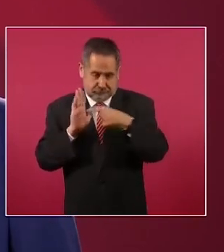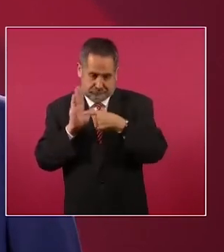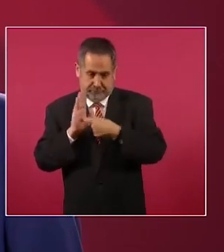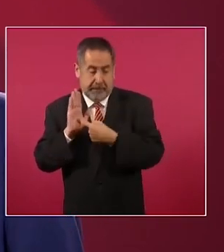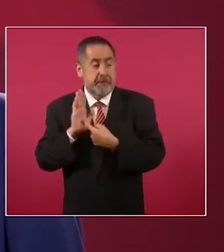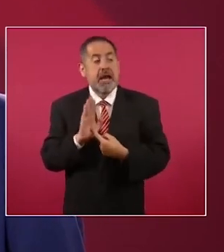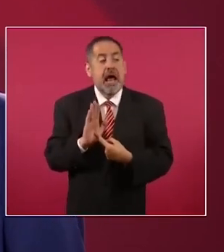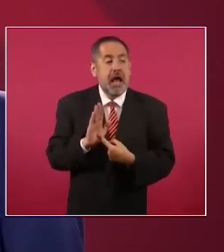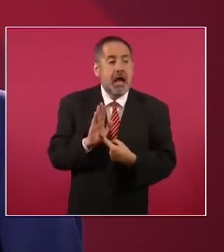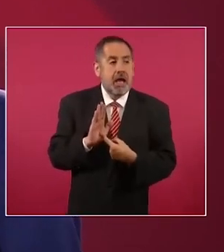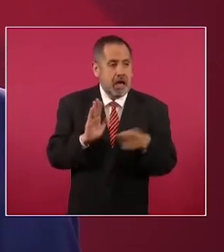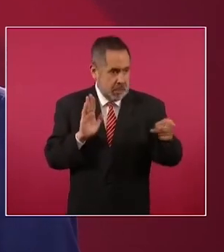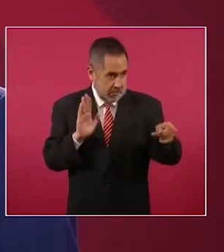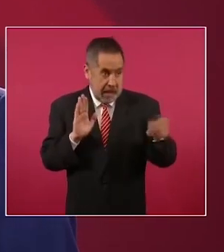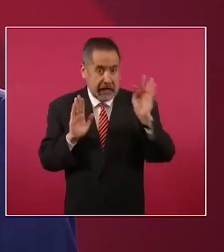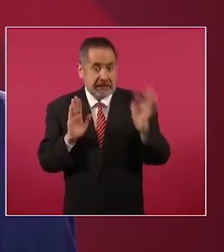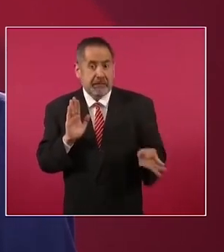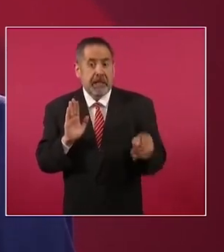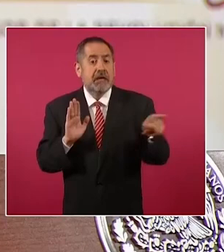que él acepte